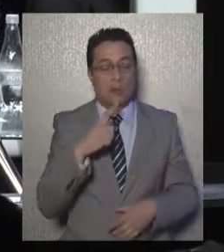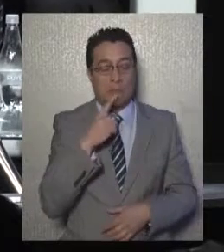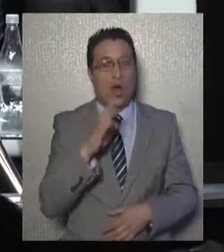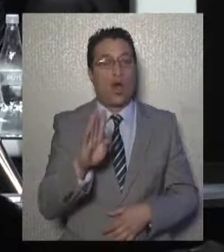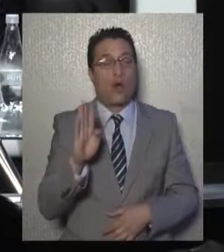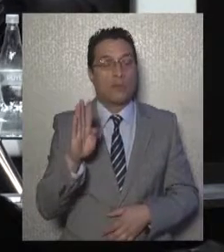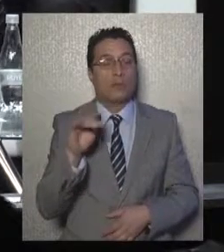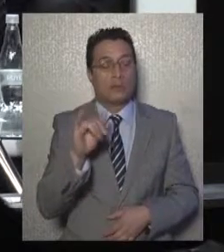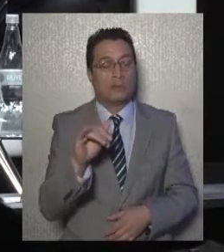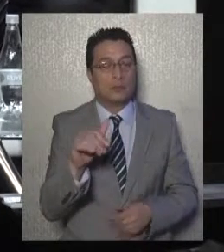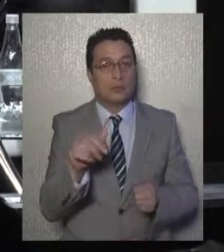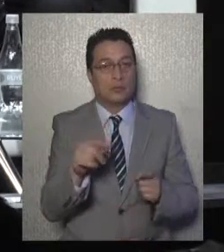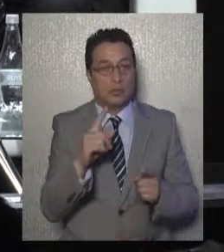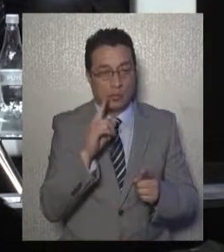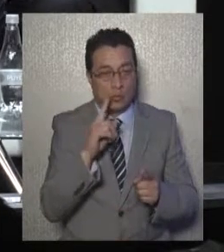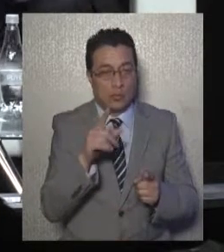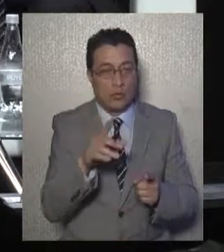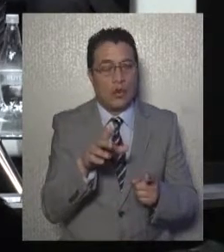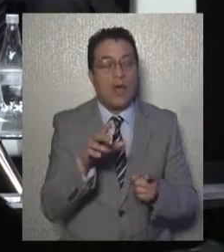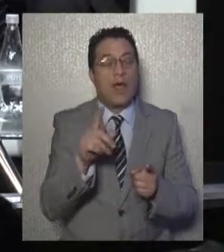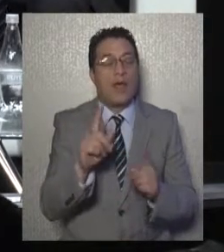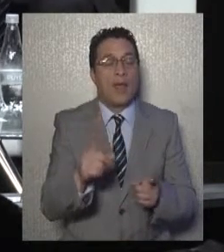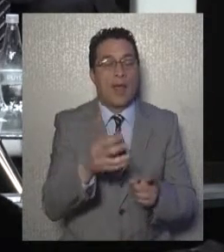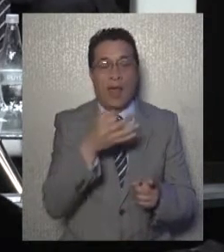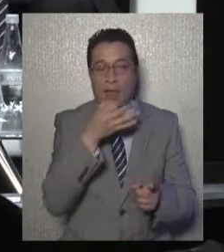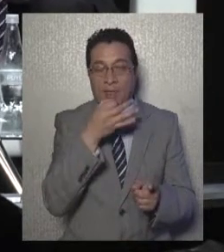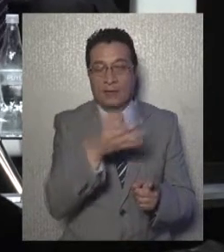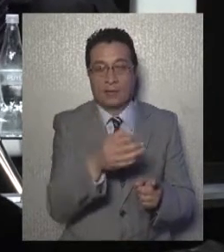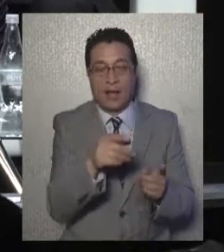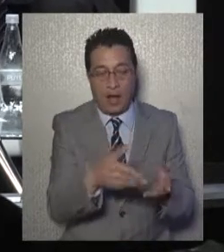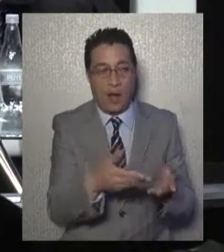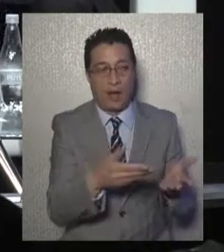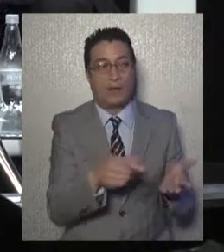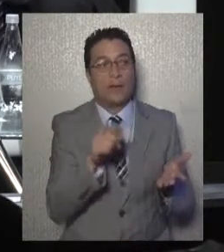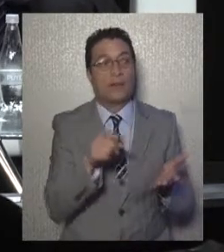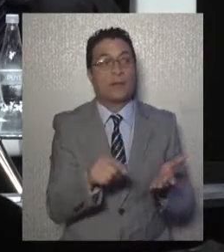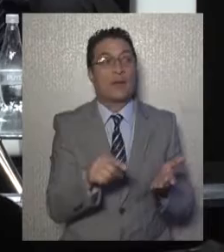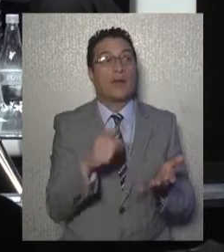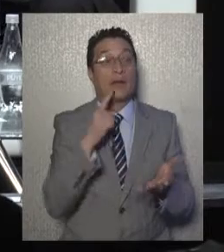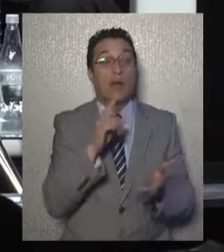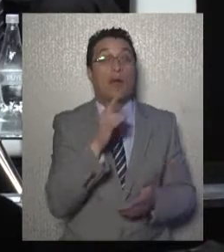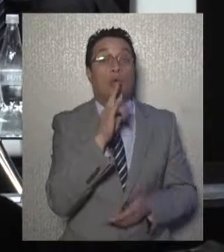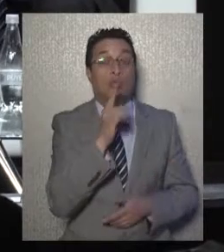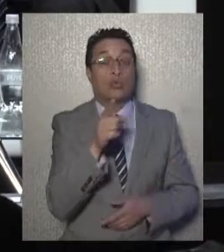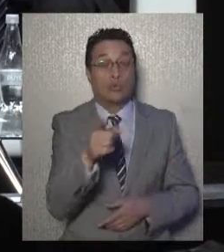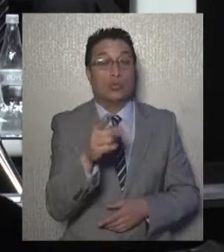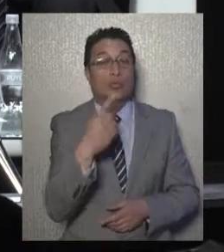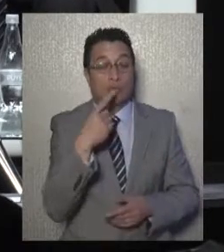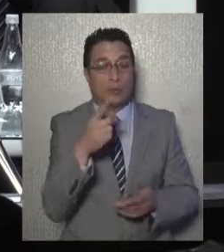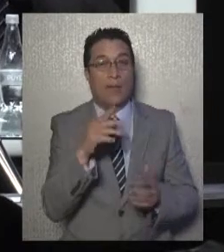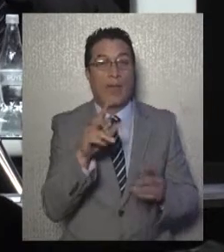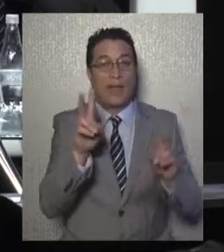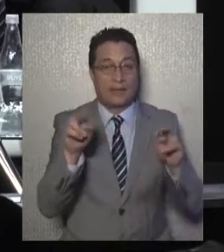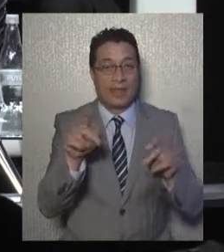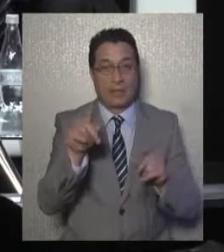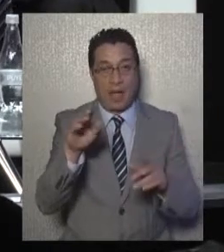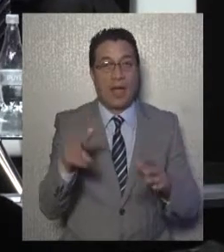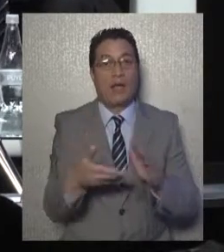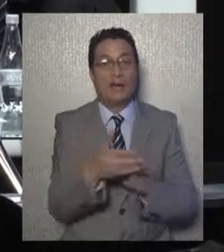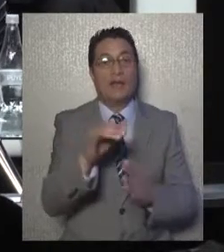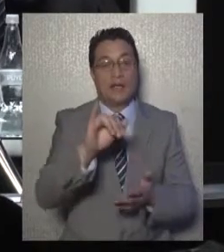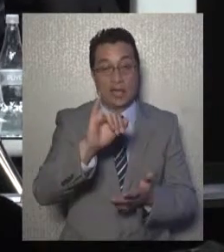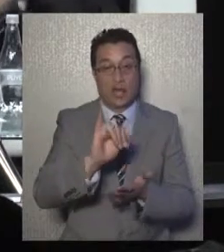el link que planteaba Eduardo recién. Y esta es mi última frase. Si tú vas a pensar en asumir este tema